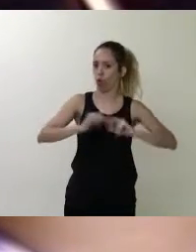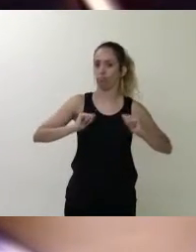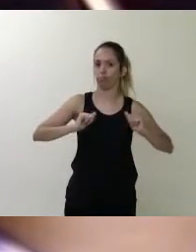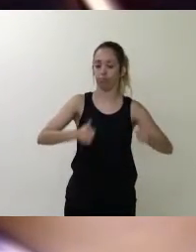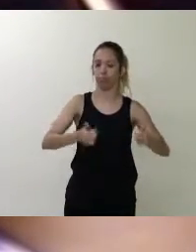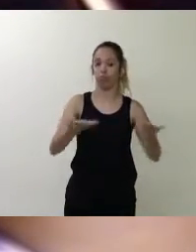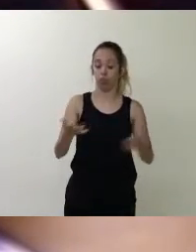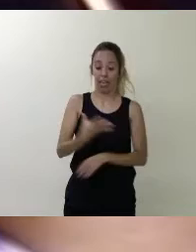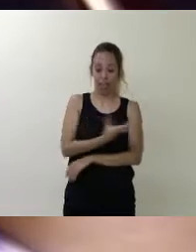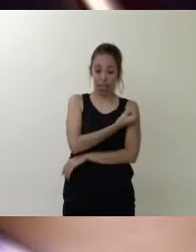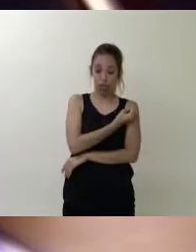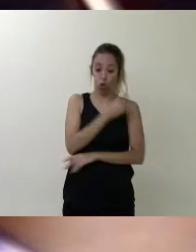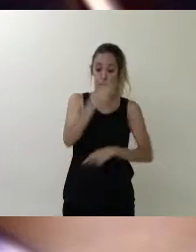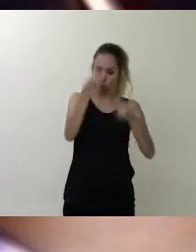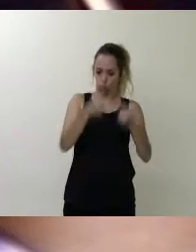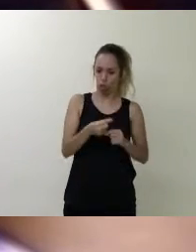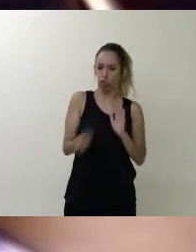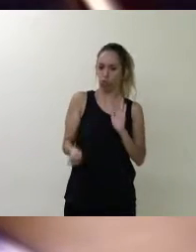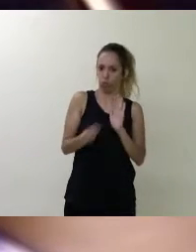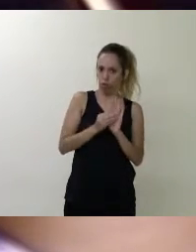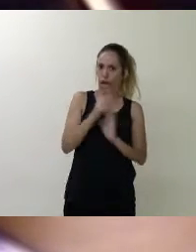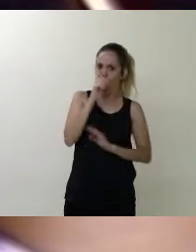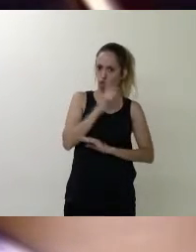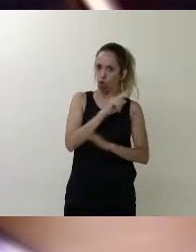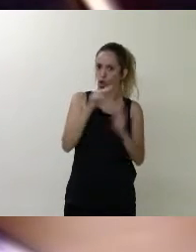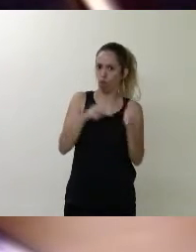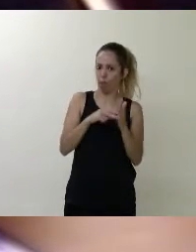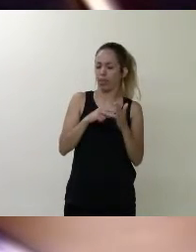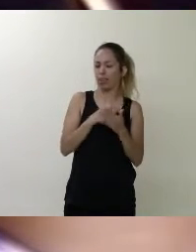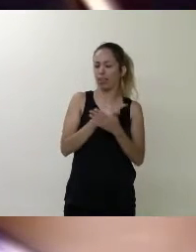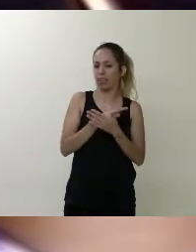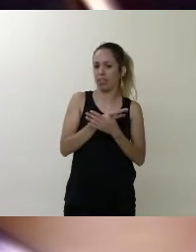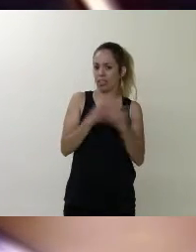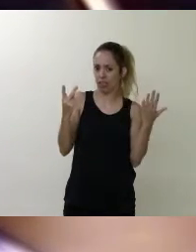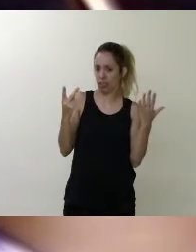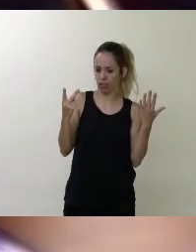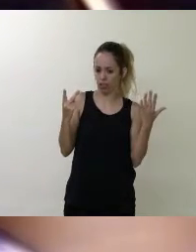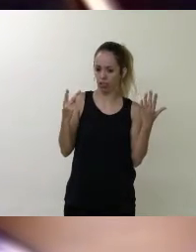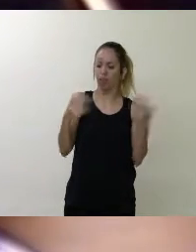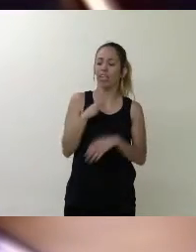sus presupuestos, tiene consignado este año 2017, así lo consignó porque ese era el compromiso,